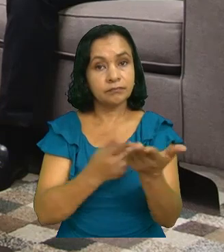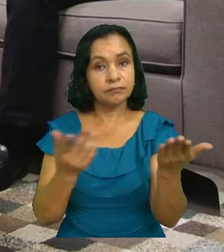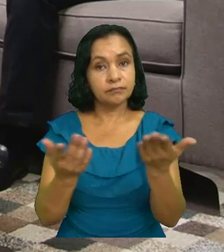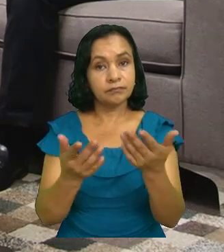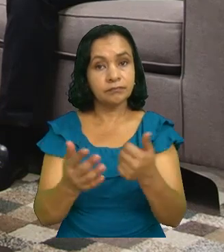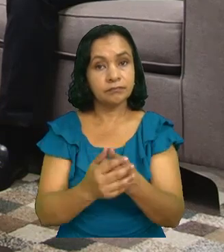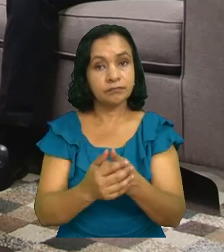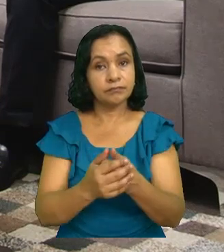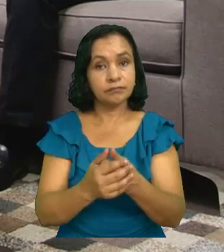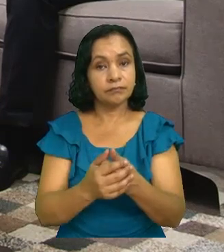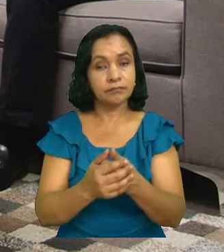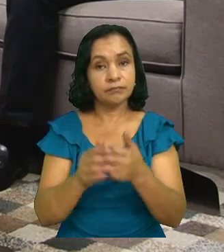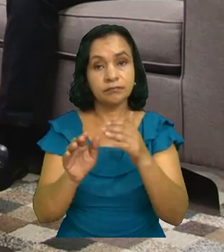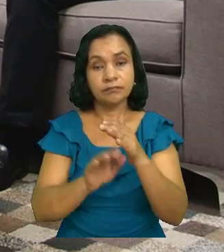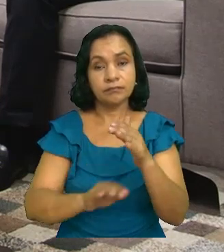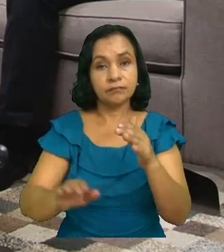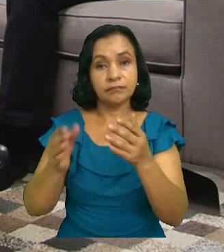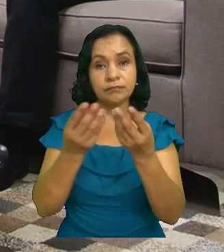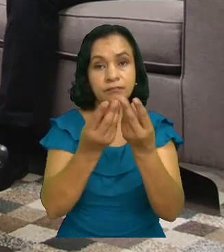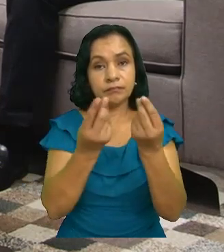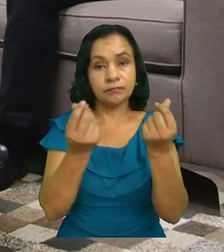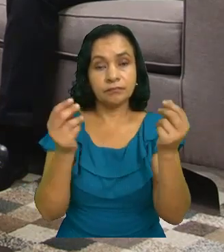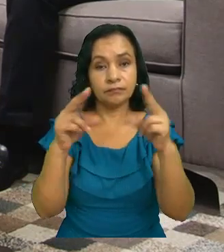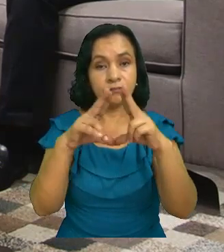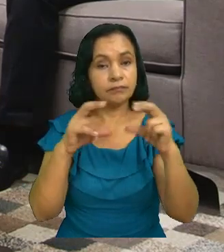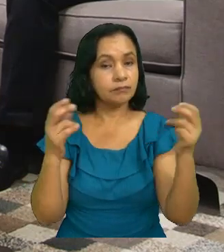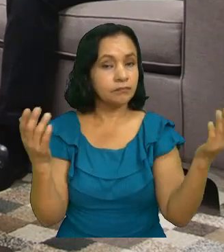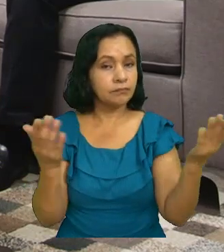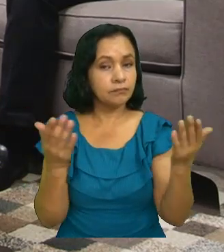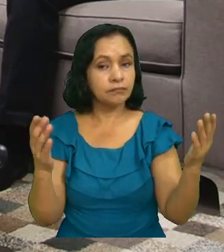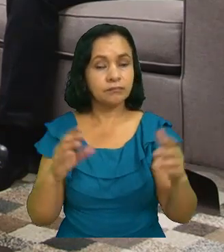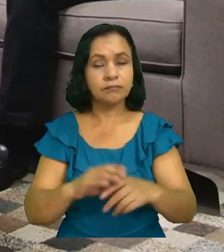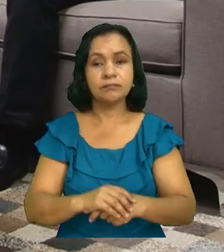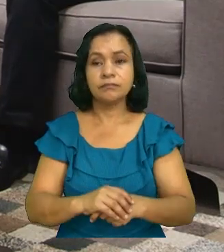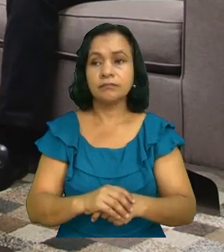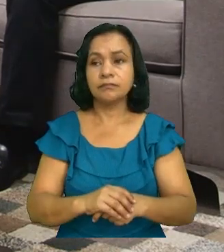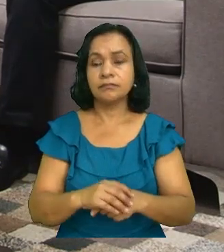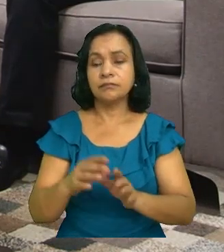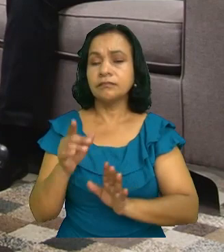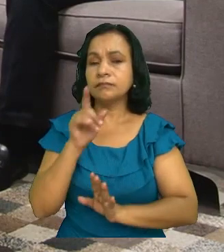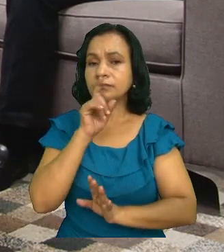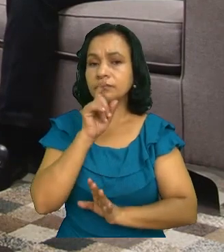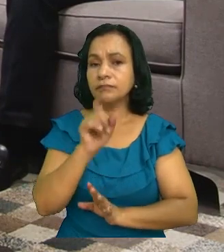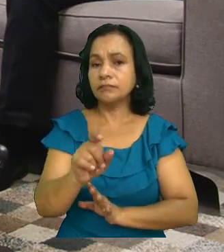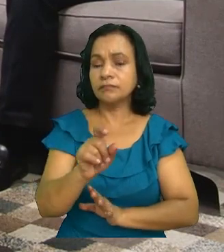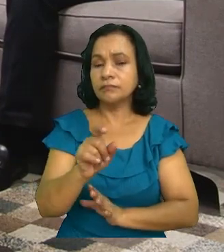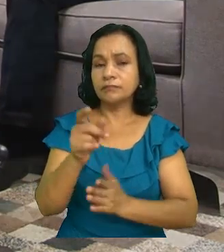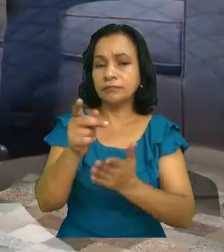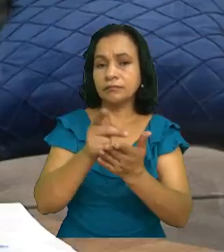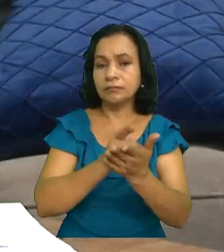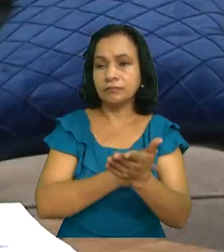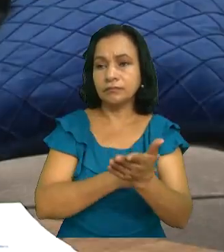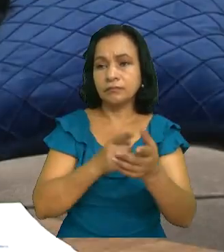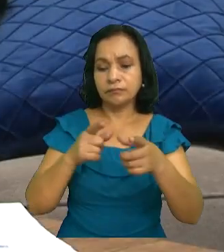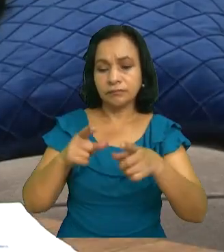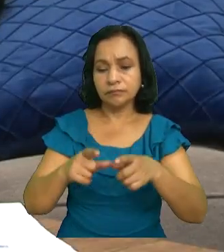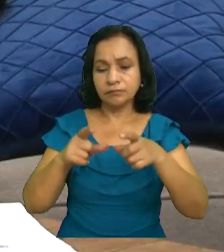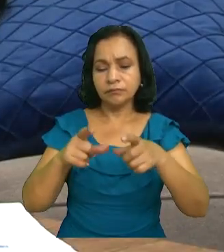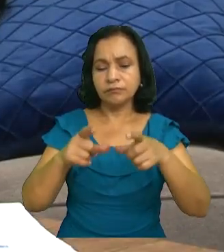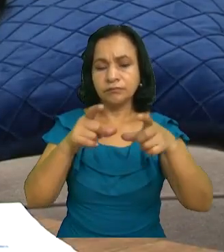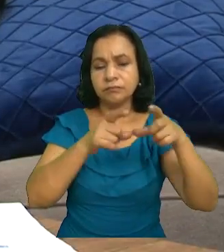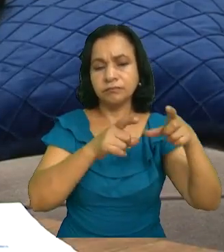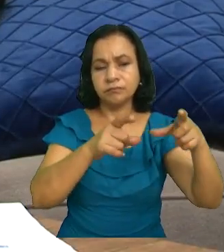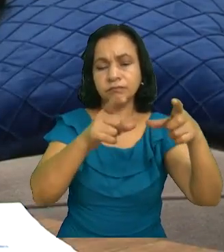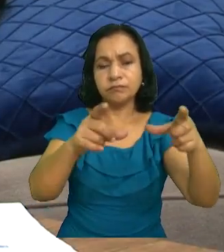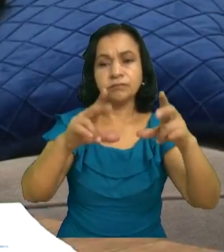pues extenderlos, ¿no?, en todo el territorio nacional? A mí me gustan los proyectos de adoquinado y creo que tienen